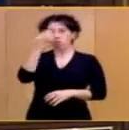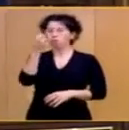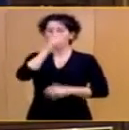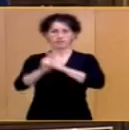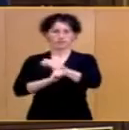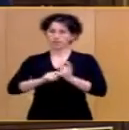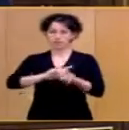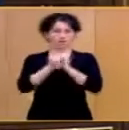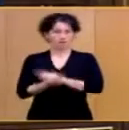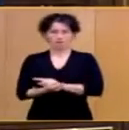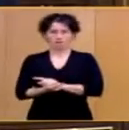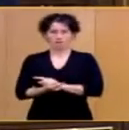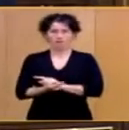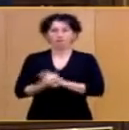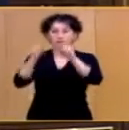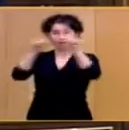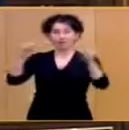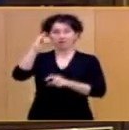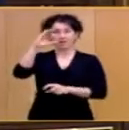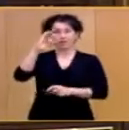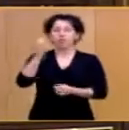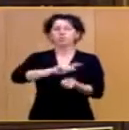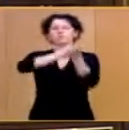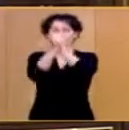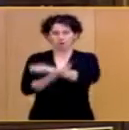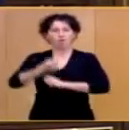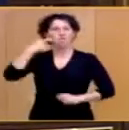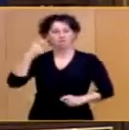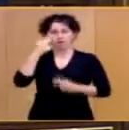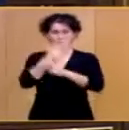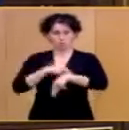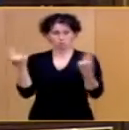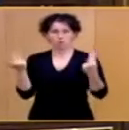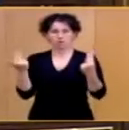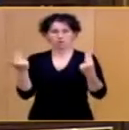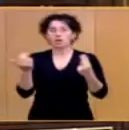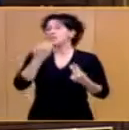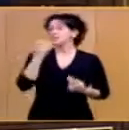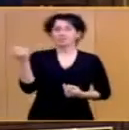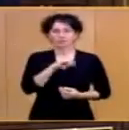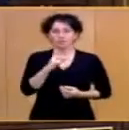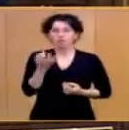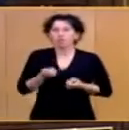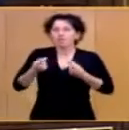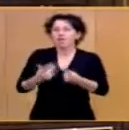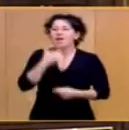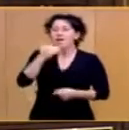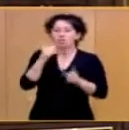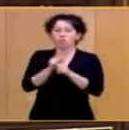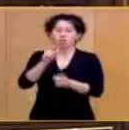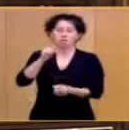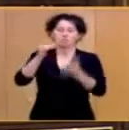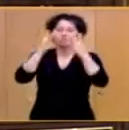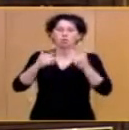estrategia. Hay que hacer del ICO una gran banca pública o, en su defecto, hay que nacionalizar parcialmente el sector financiero para